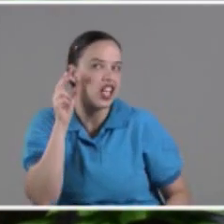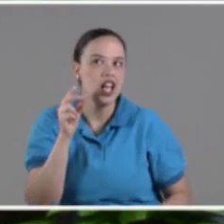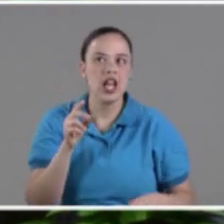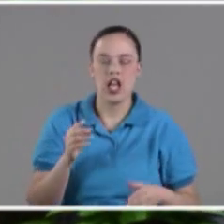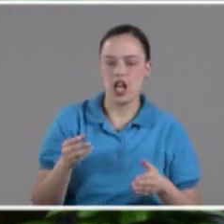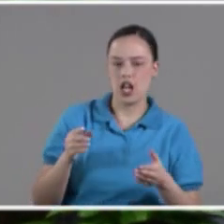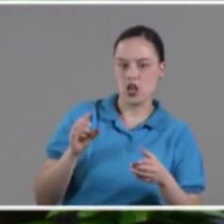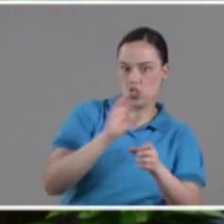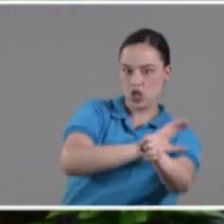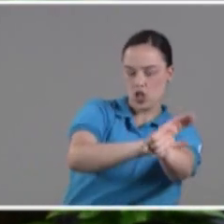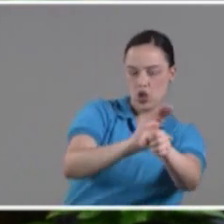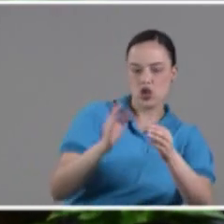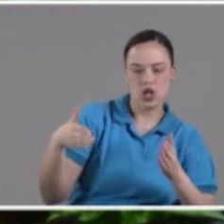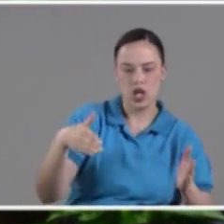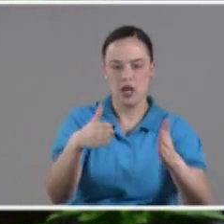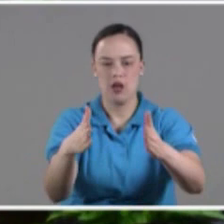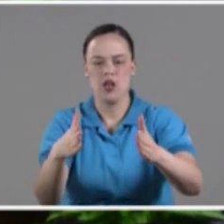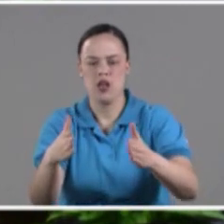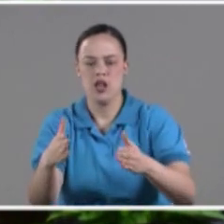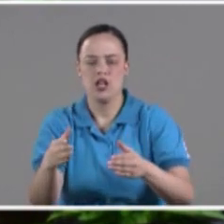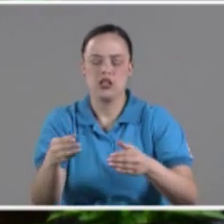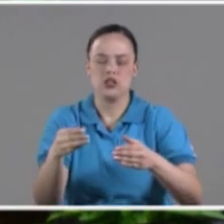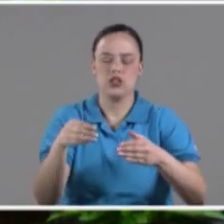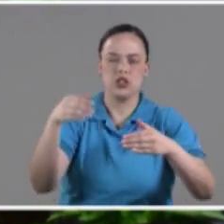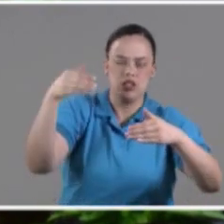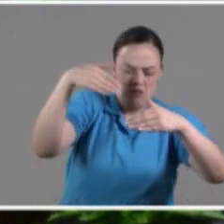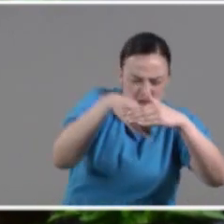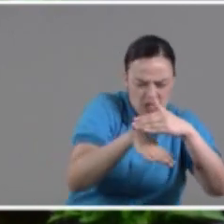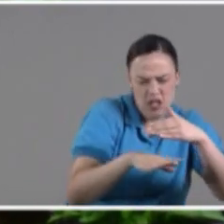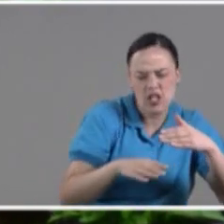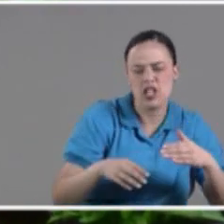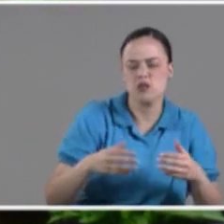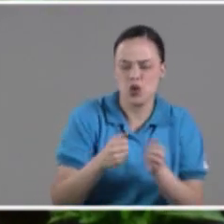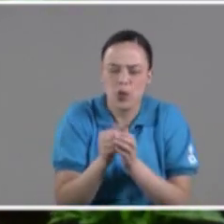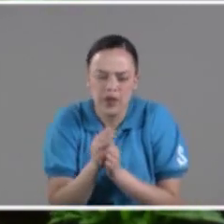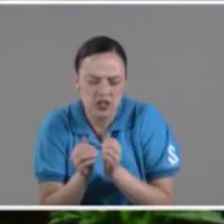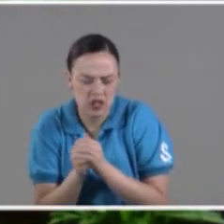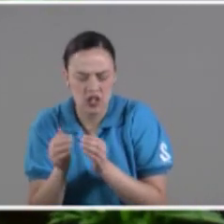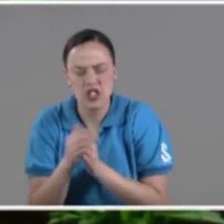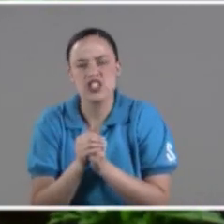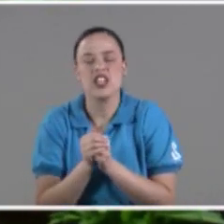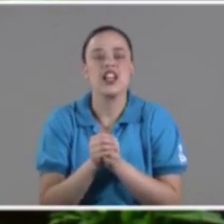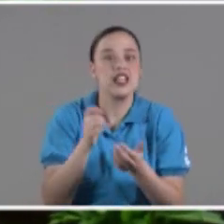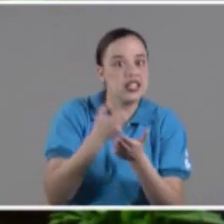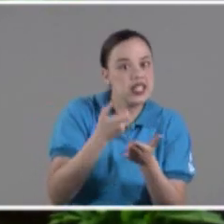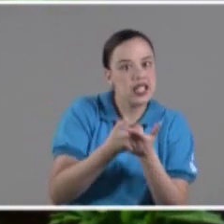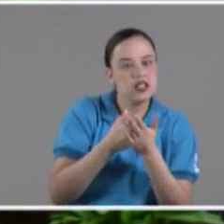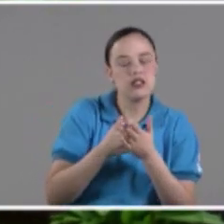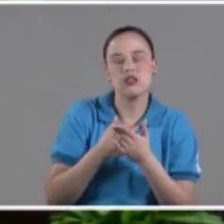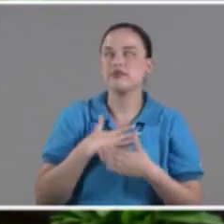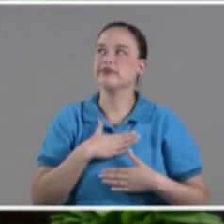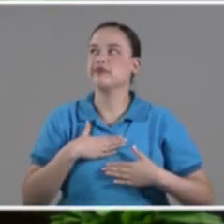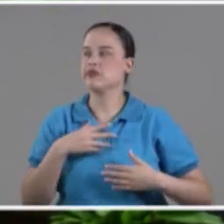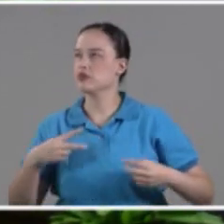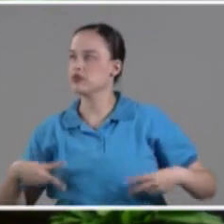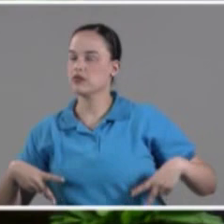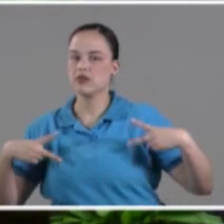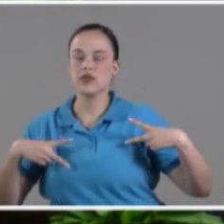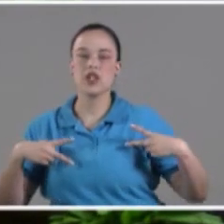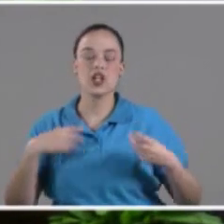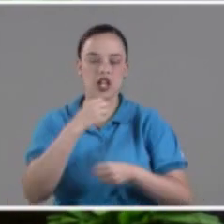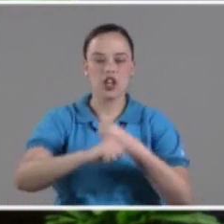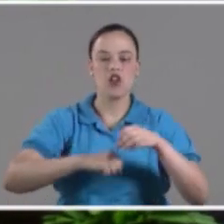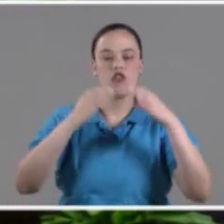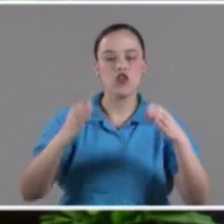camino son abogados por las preocupaciones las riquezas y los placeres de la vida y su fruto no madura